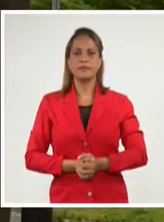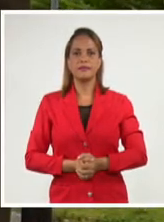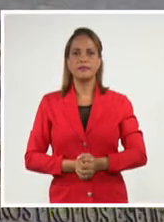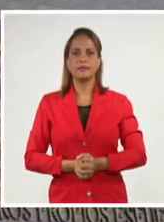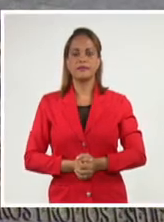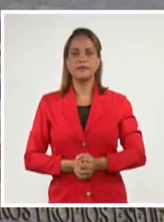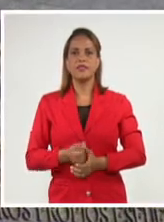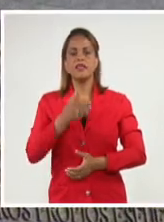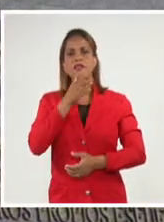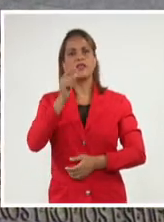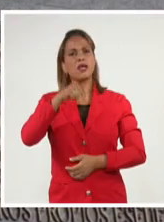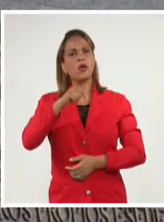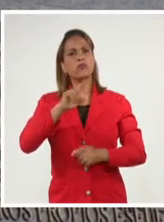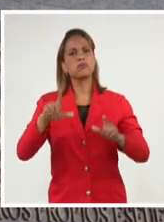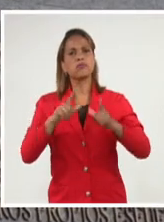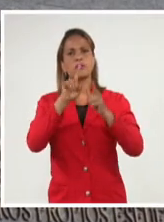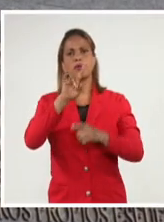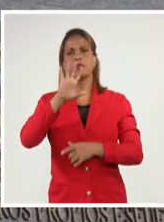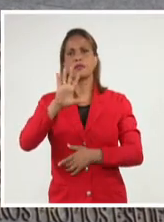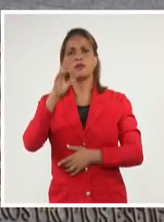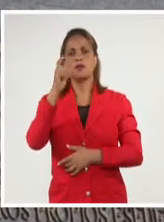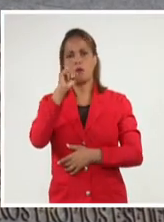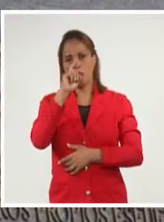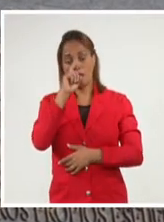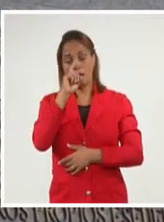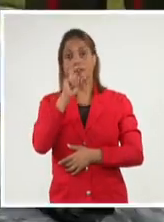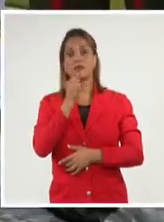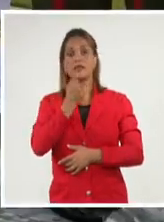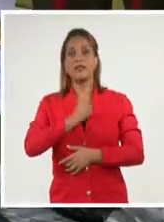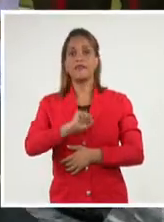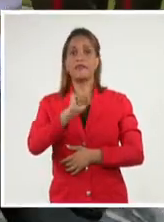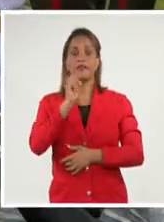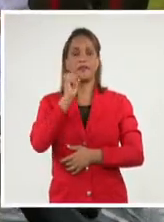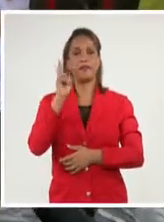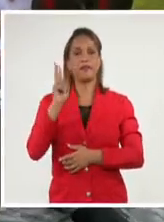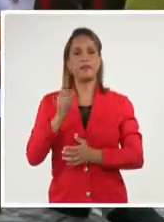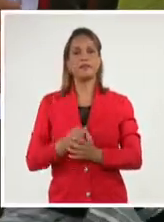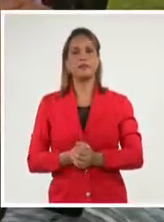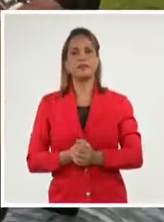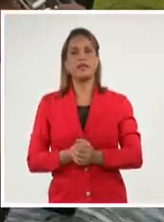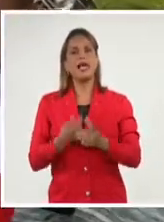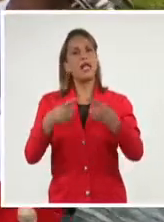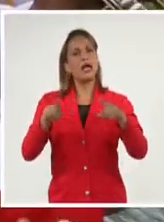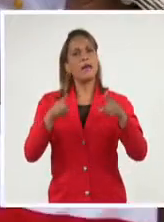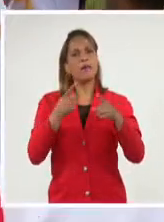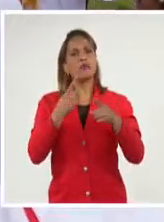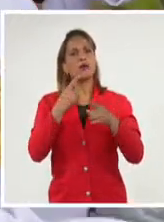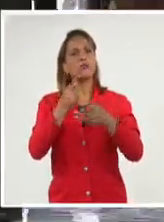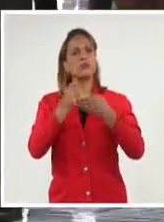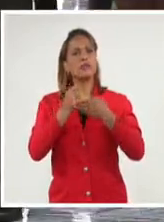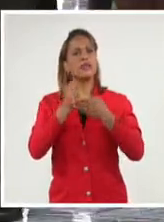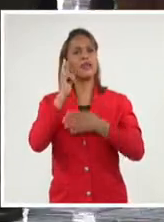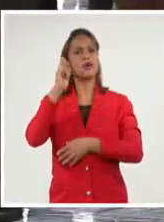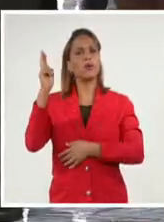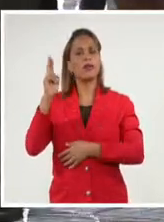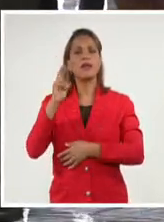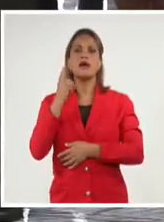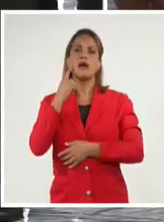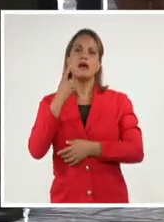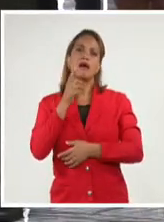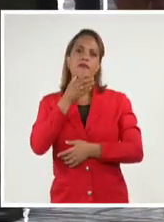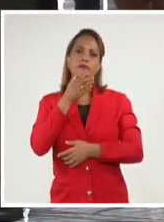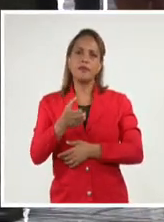Fidel cumpliría hoy 95 años de existencia física. La música se hace cómplice de la gloria y la muerte en un camposanto